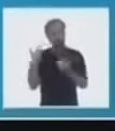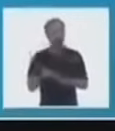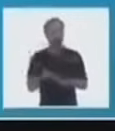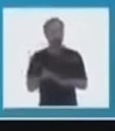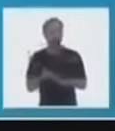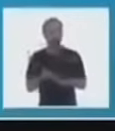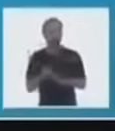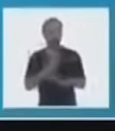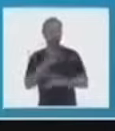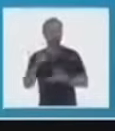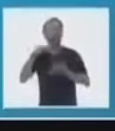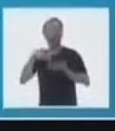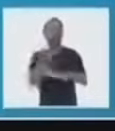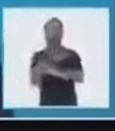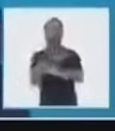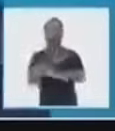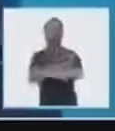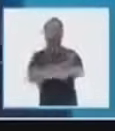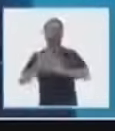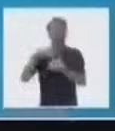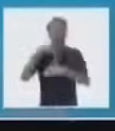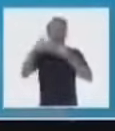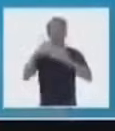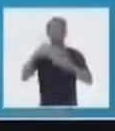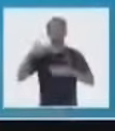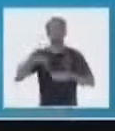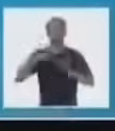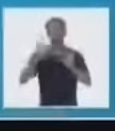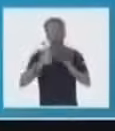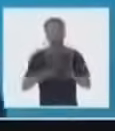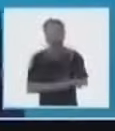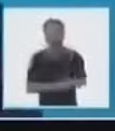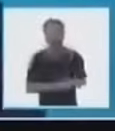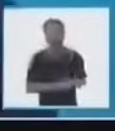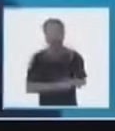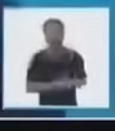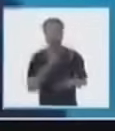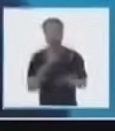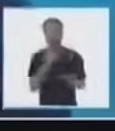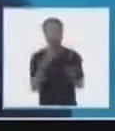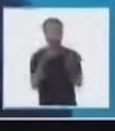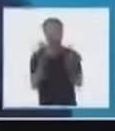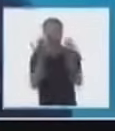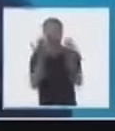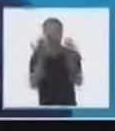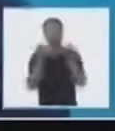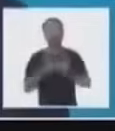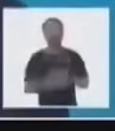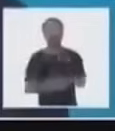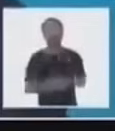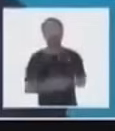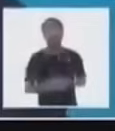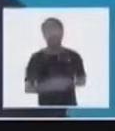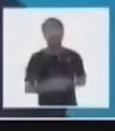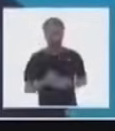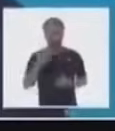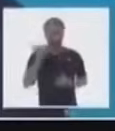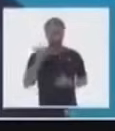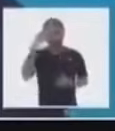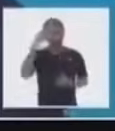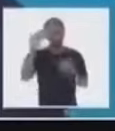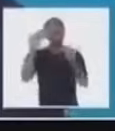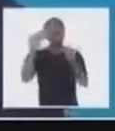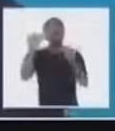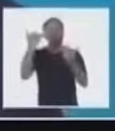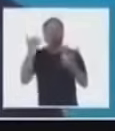estafa? Perdón, y eso hay pero que dejarlo vos muy estás claro. Preocupado. Y nosotros, si ustedes vuelven a ver los debates en el Congreso cuando